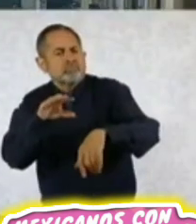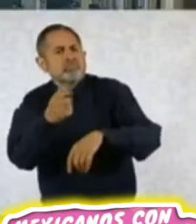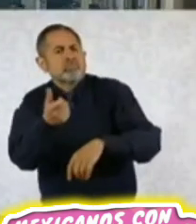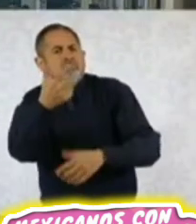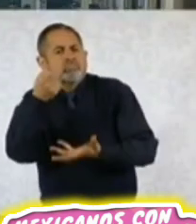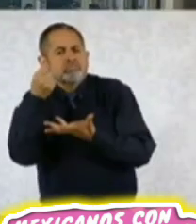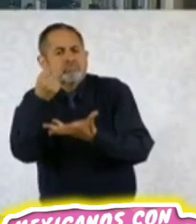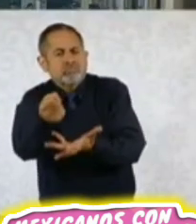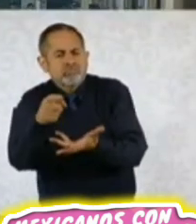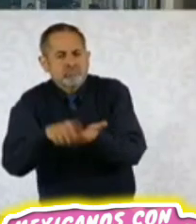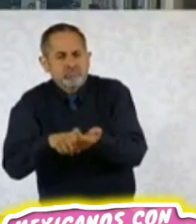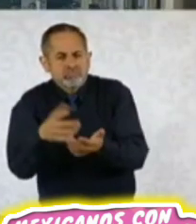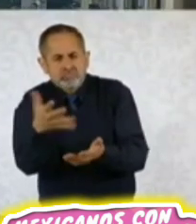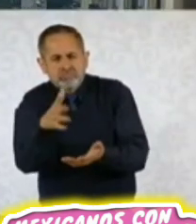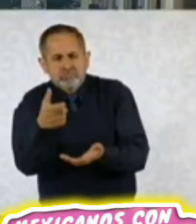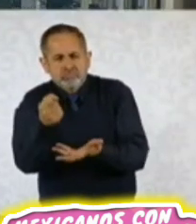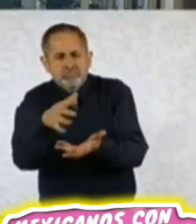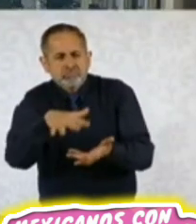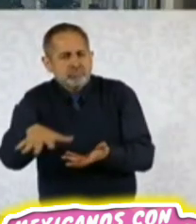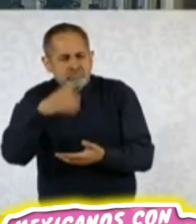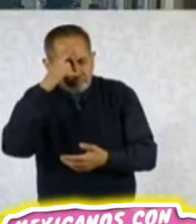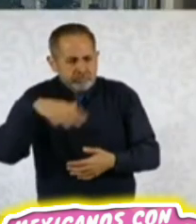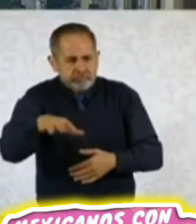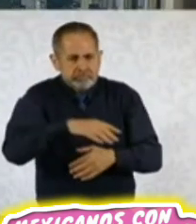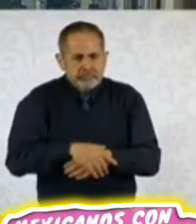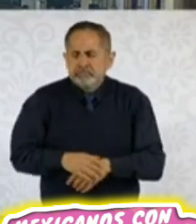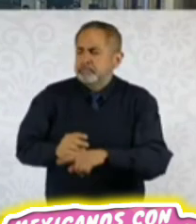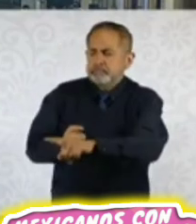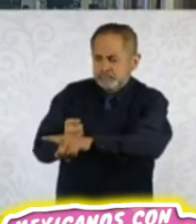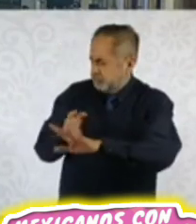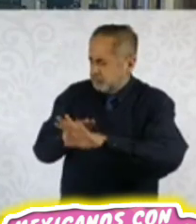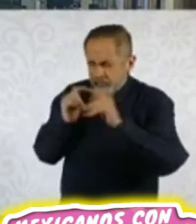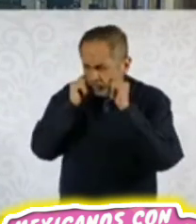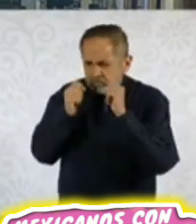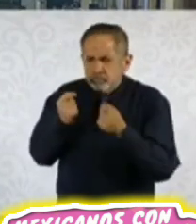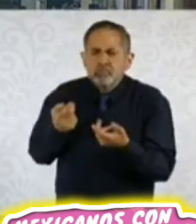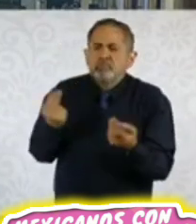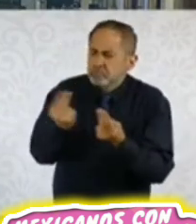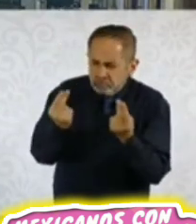de presupuesto para estos Justamente en eso, lo que haga falta,